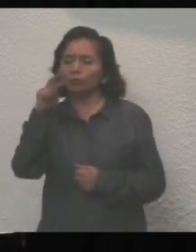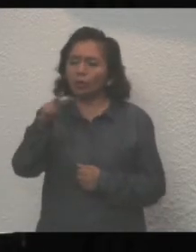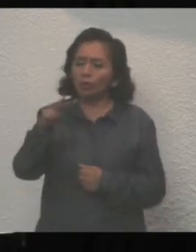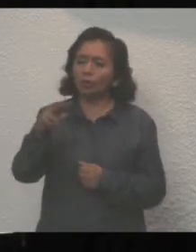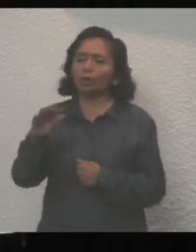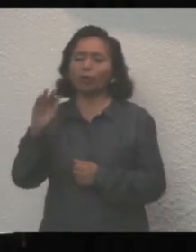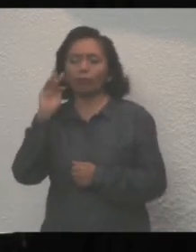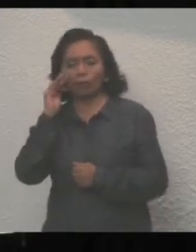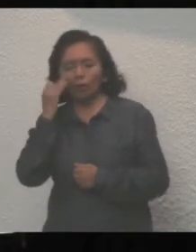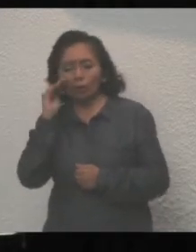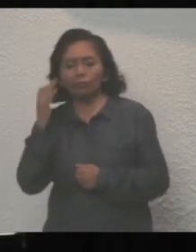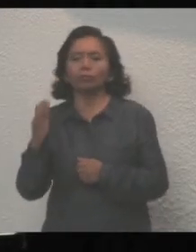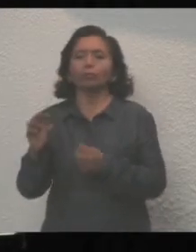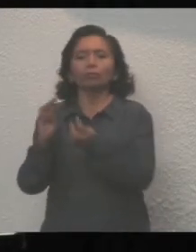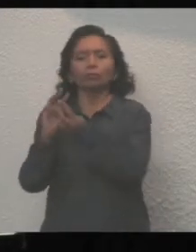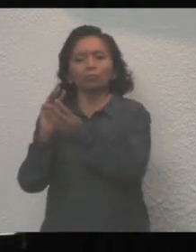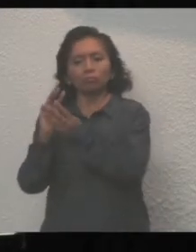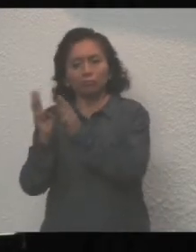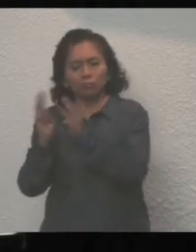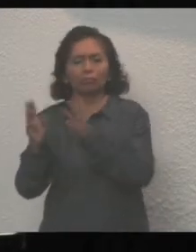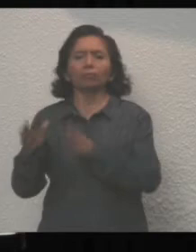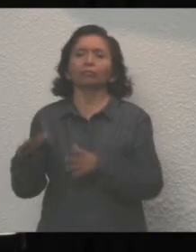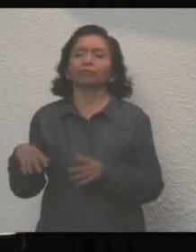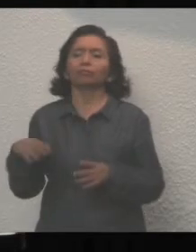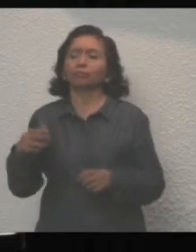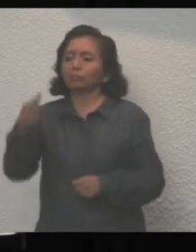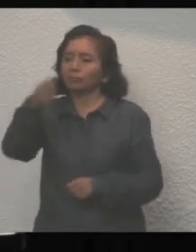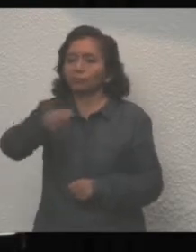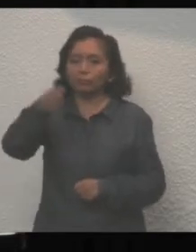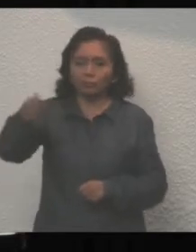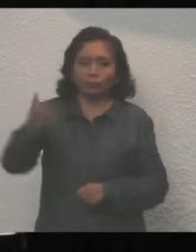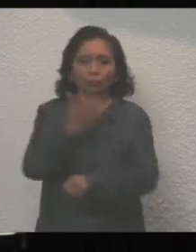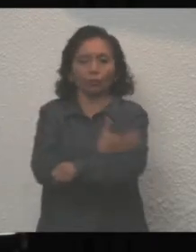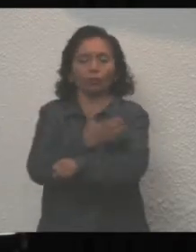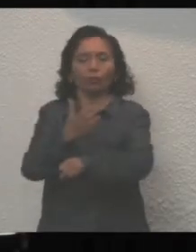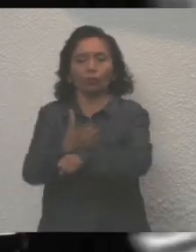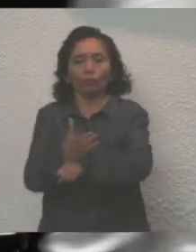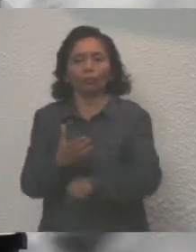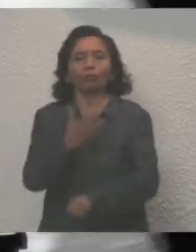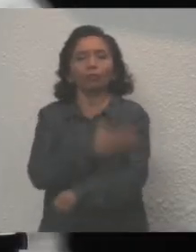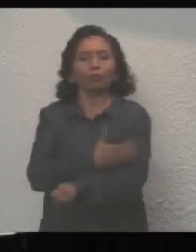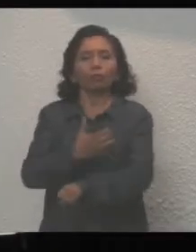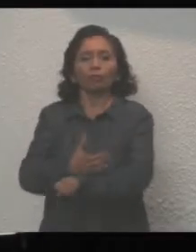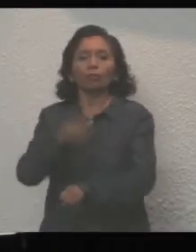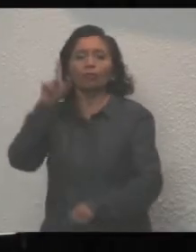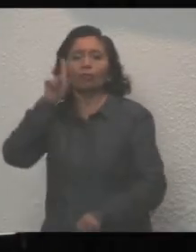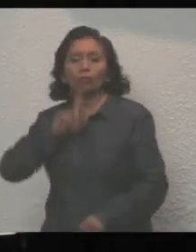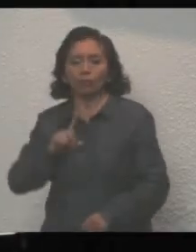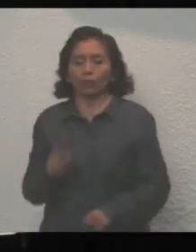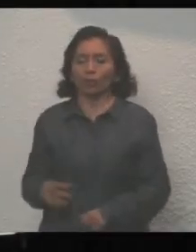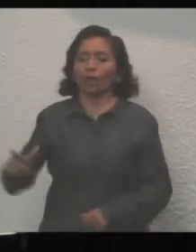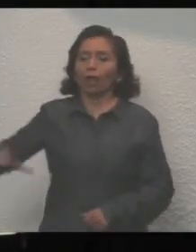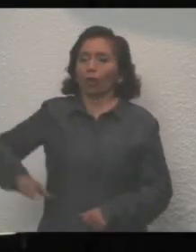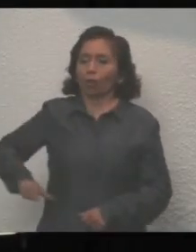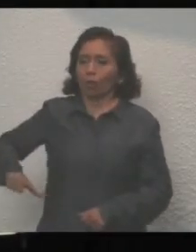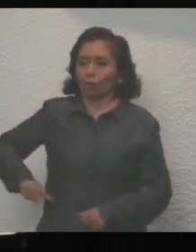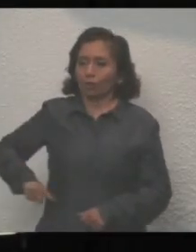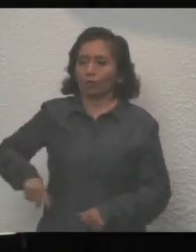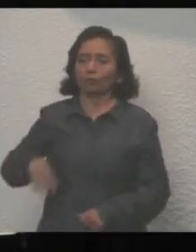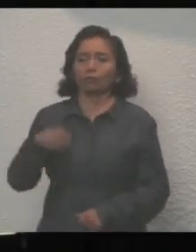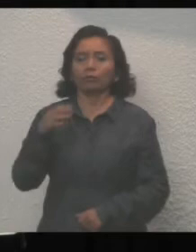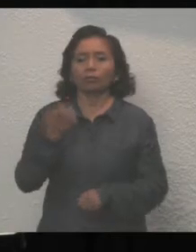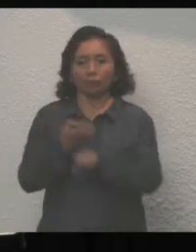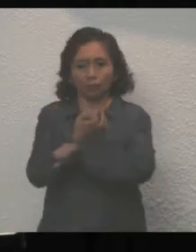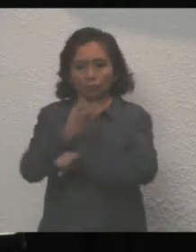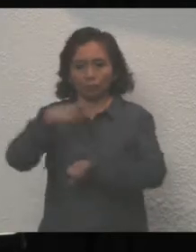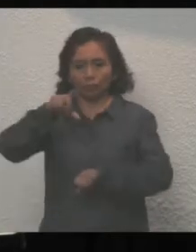de comunicación. Saludo a mis compañeras y compañeros diputados, al gobernador del estado de Quintana